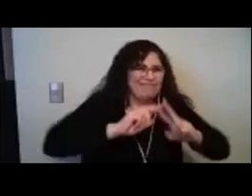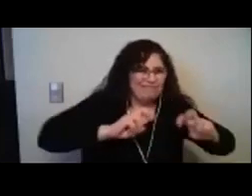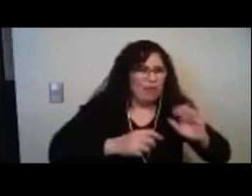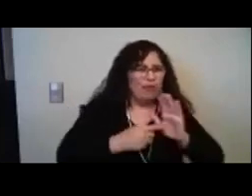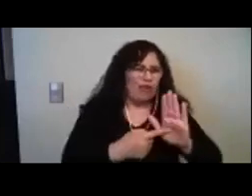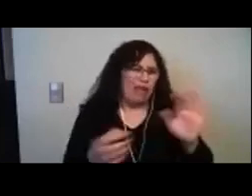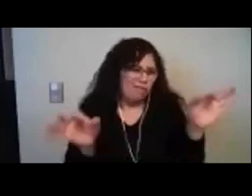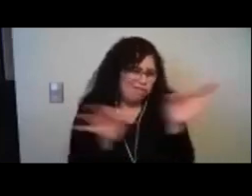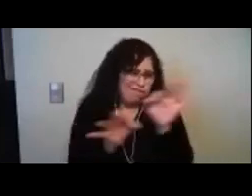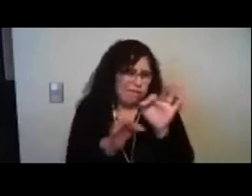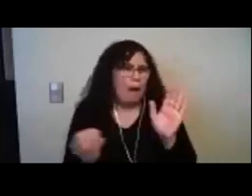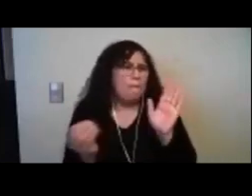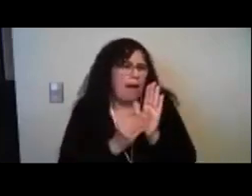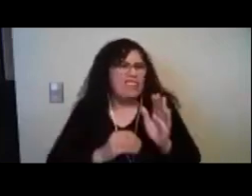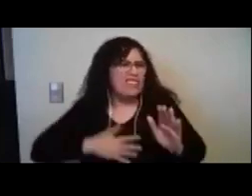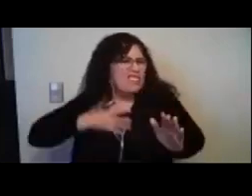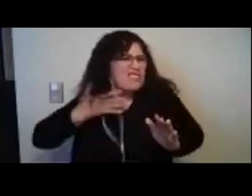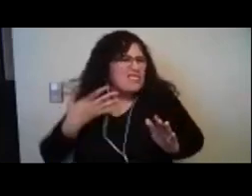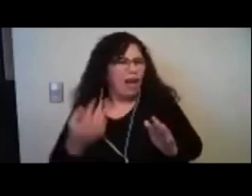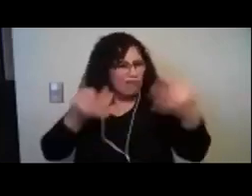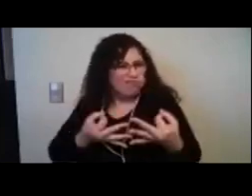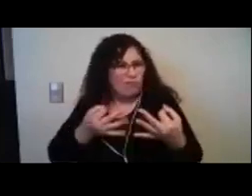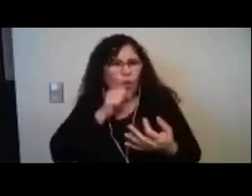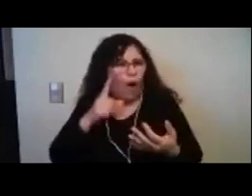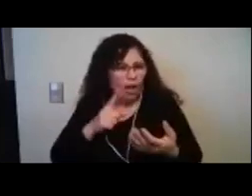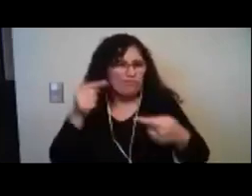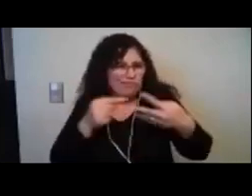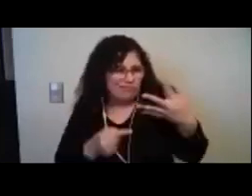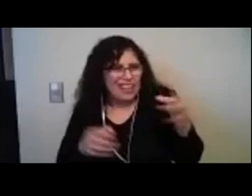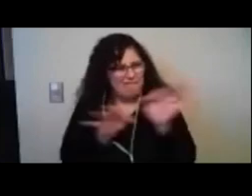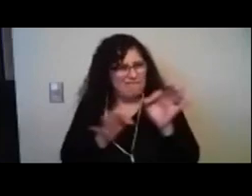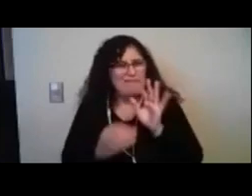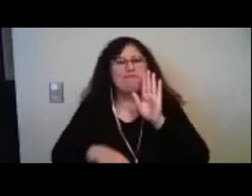¿ya? Y dentro de la enfermedad de Parkinson, ¿ya?